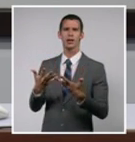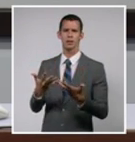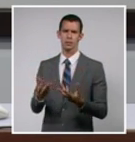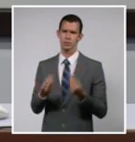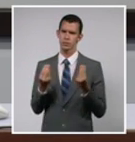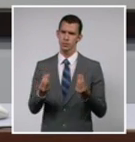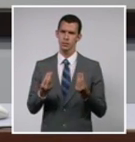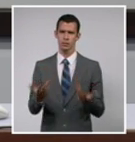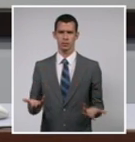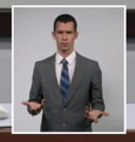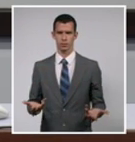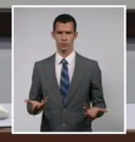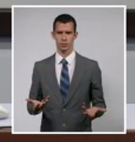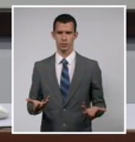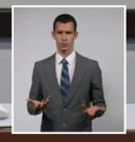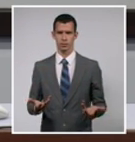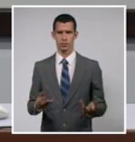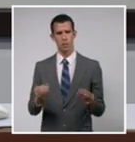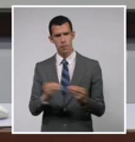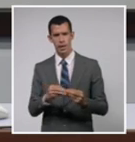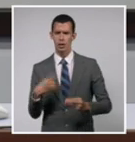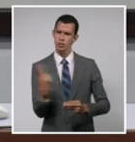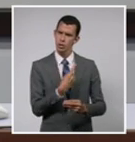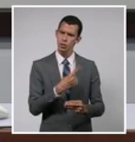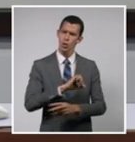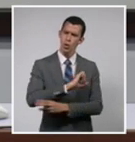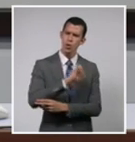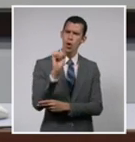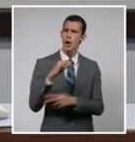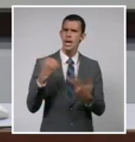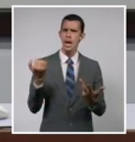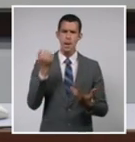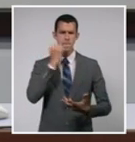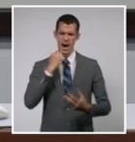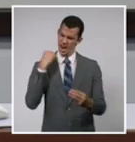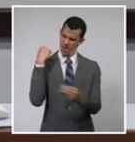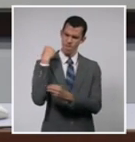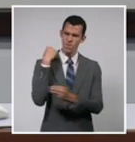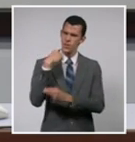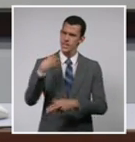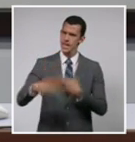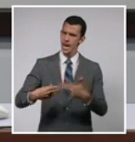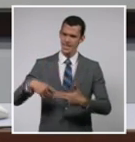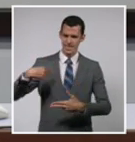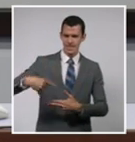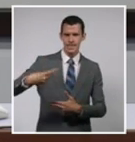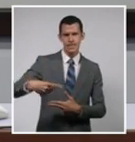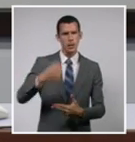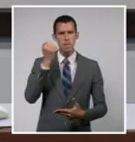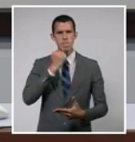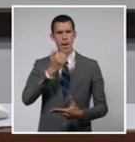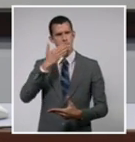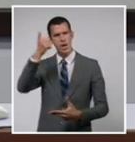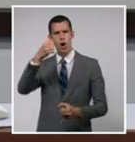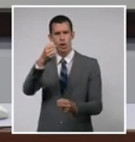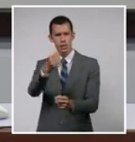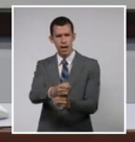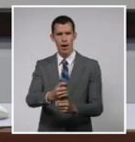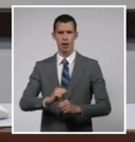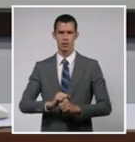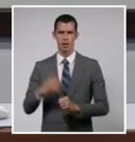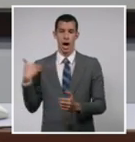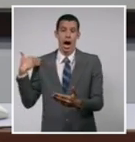mayoría. Por tanto, nosotros tenemos que lograr fortalecer y sistematizar todo lo que hemos ganado